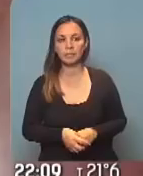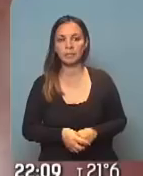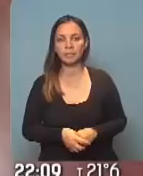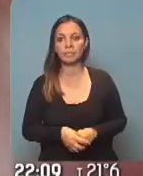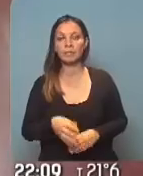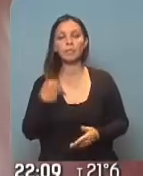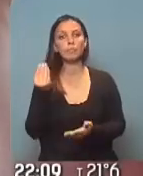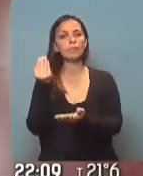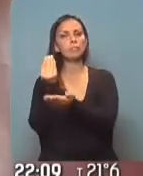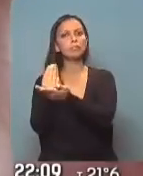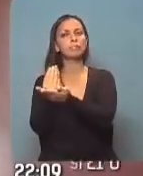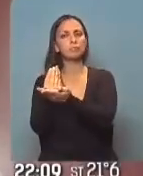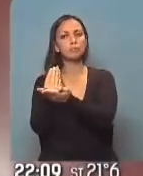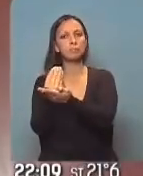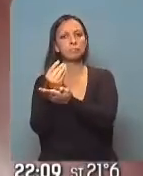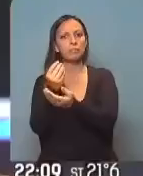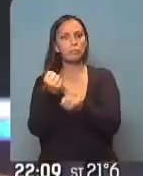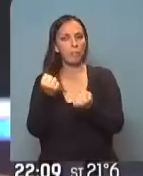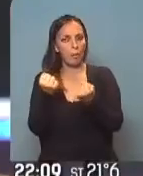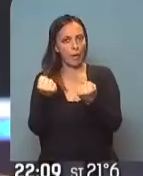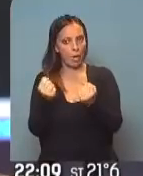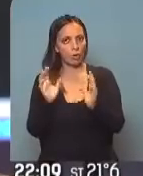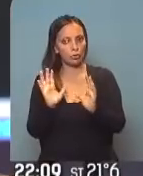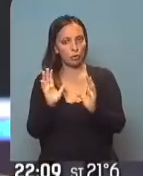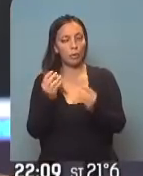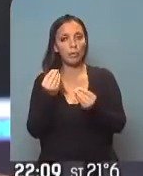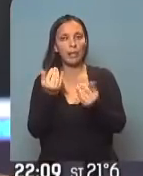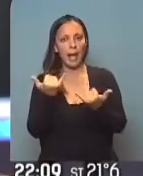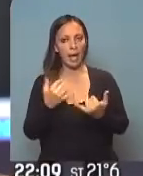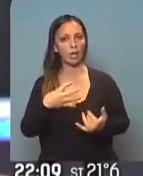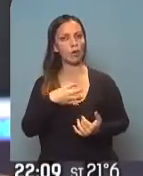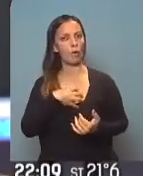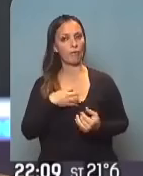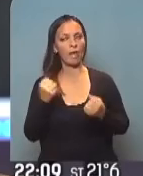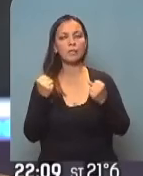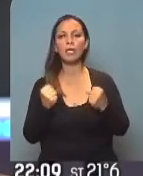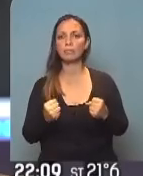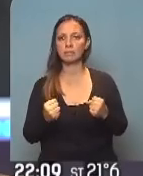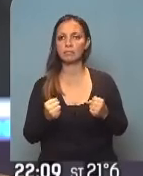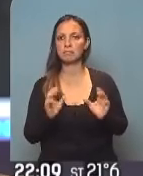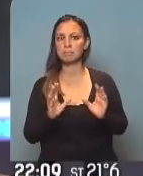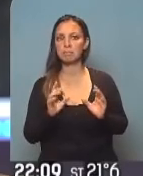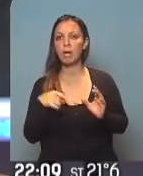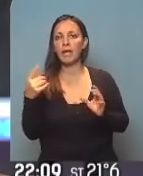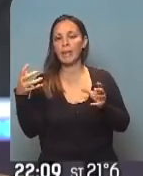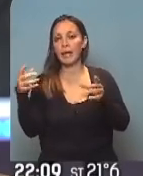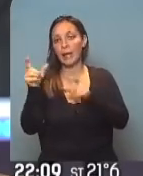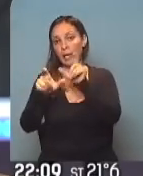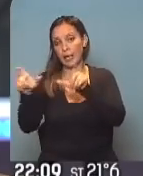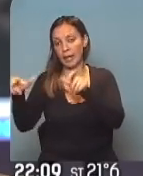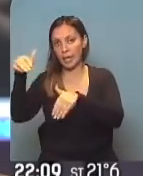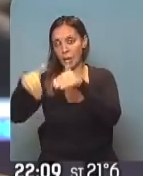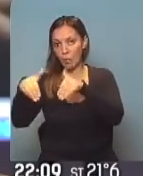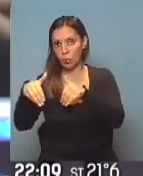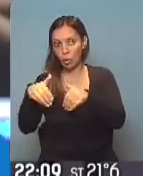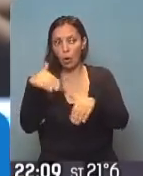Asume poderoso Jair Bolsonaro en el sentido de que tiene una base de confianza importante, precisamente de la gente que lo votó, aún sabiendo